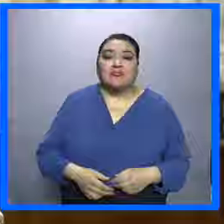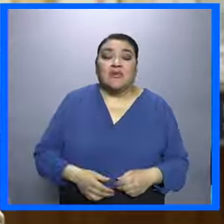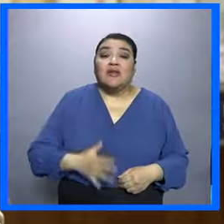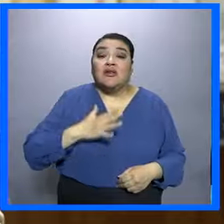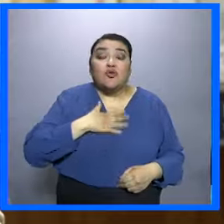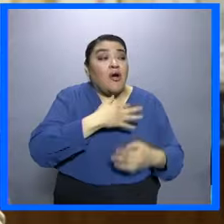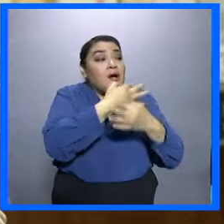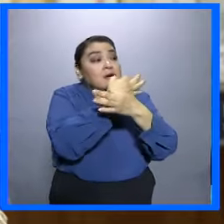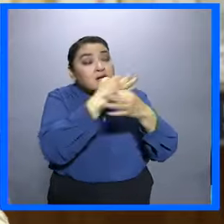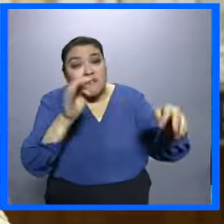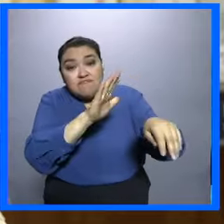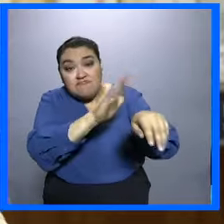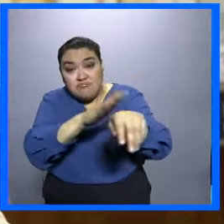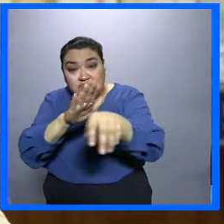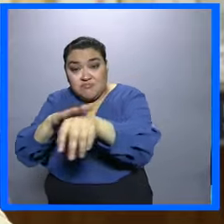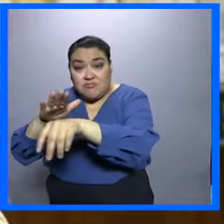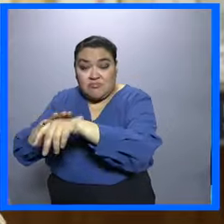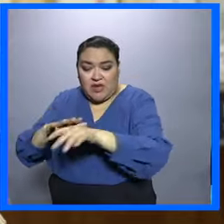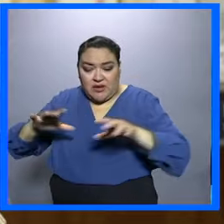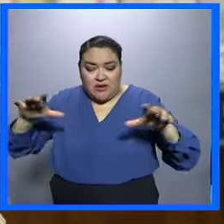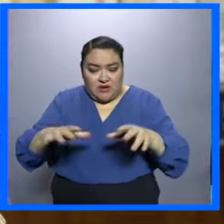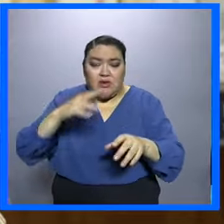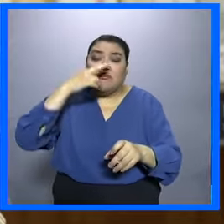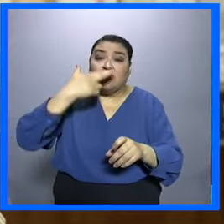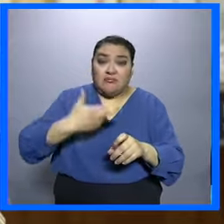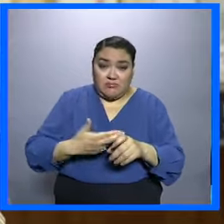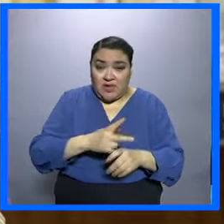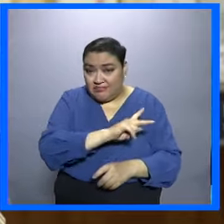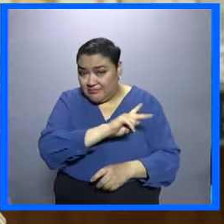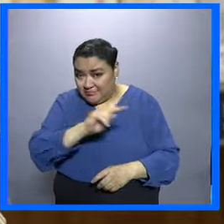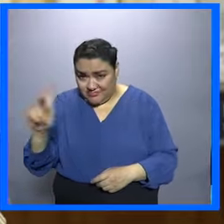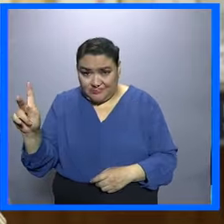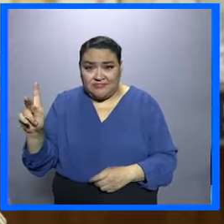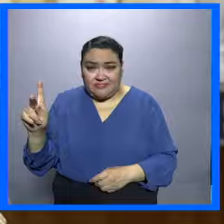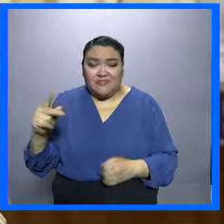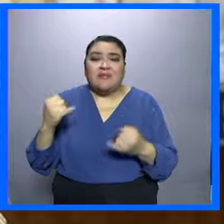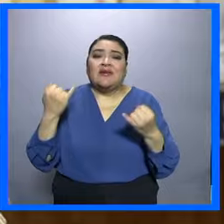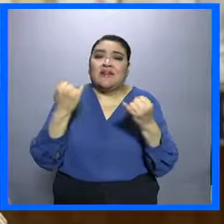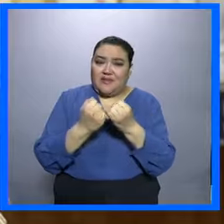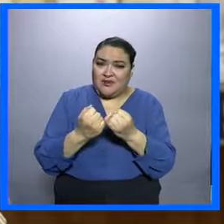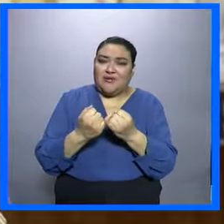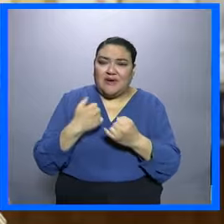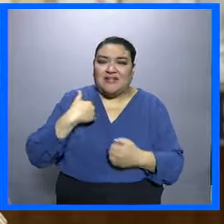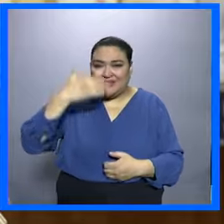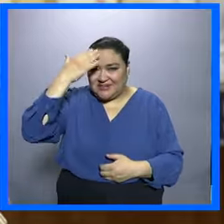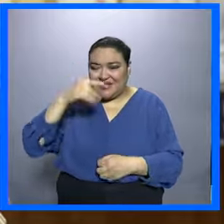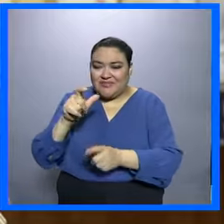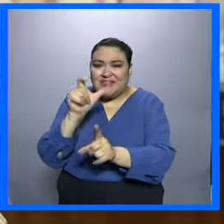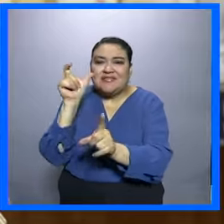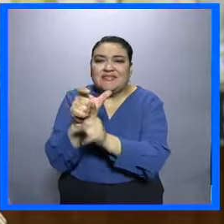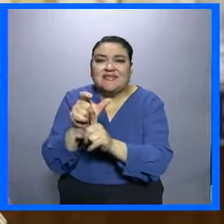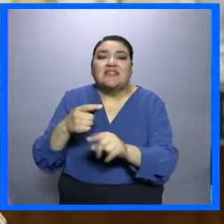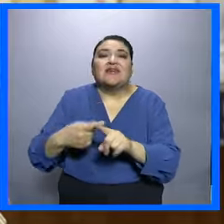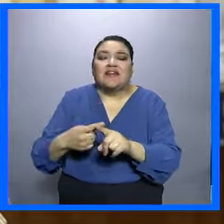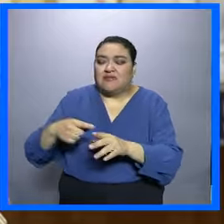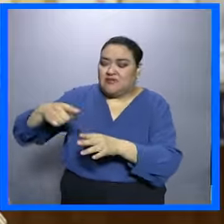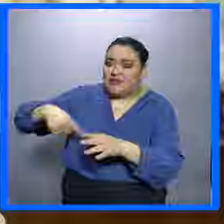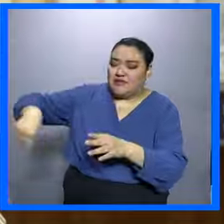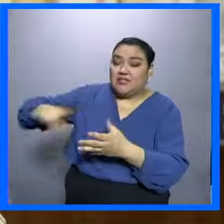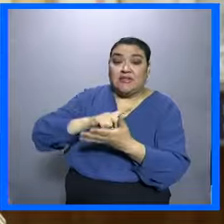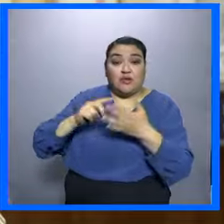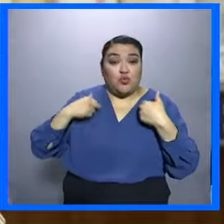a la acción, a la responsabilidad colectiva y a la protección efectiva de quienes defienden derechos